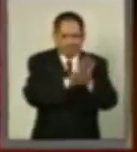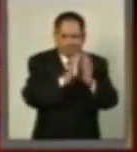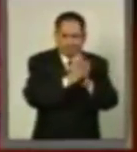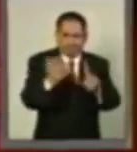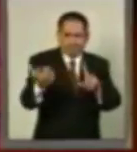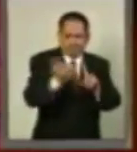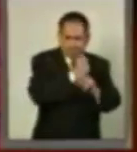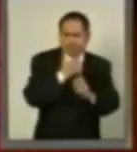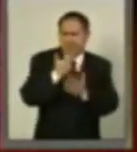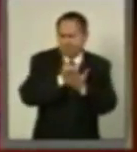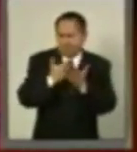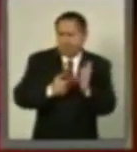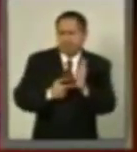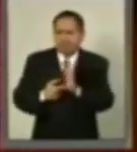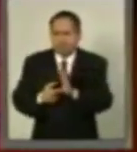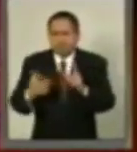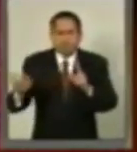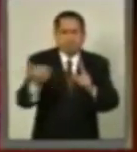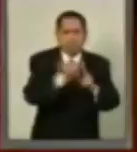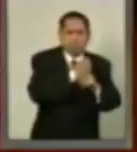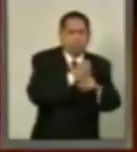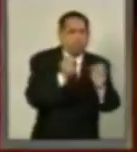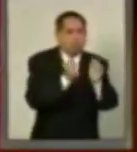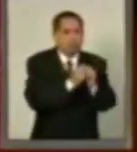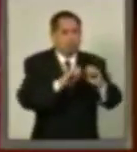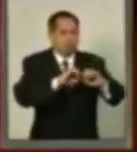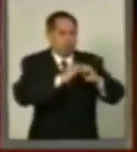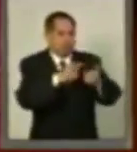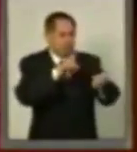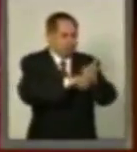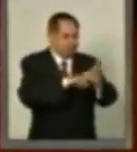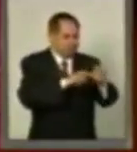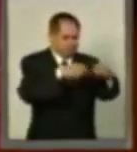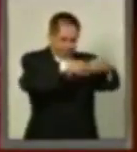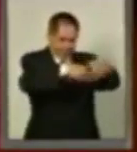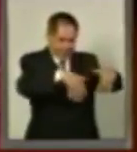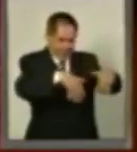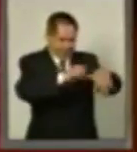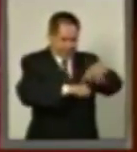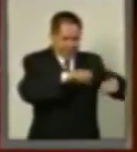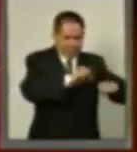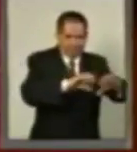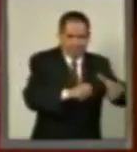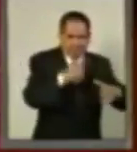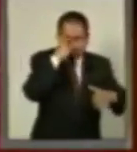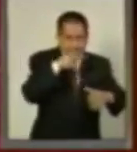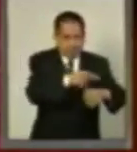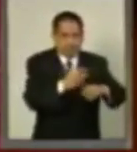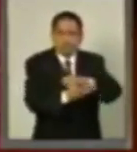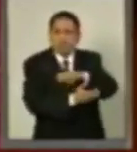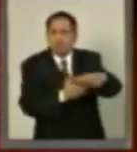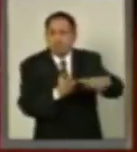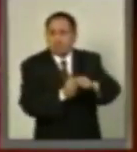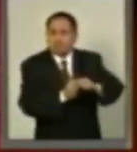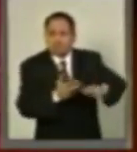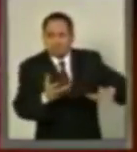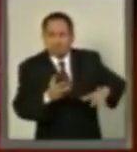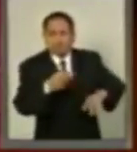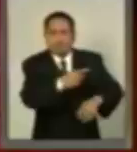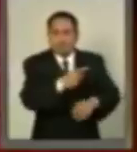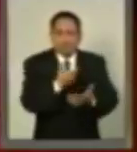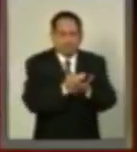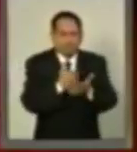con cifras, sino toda su organización para que su logística y su actividad financiera pueda